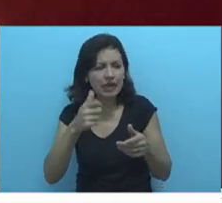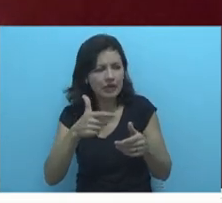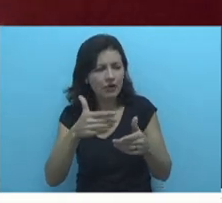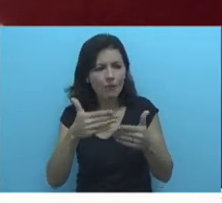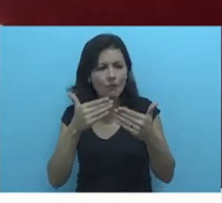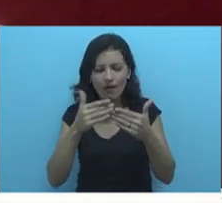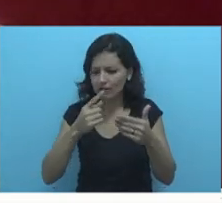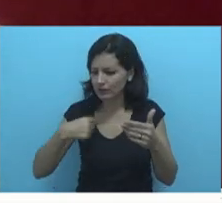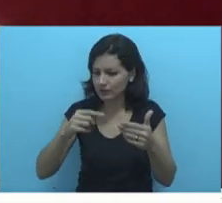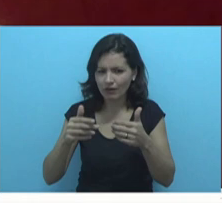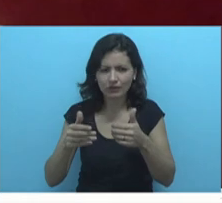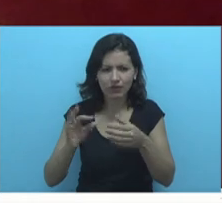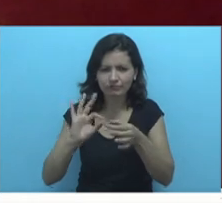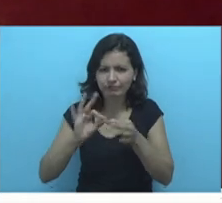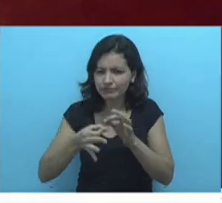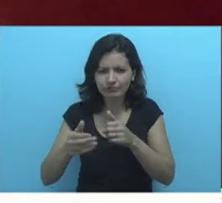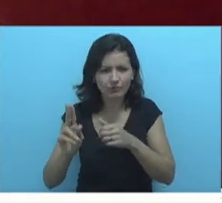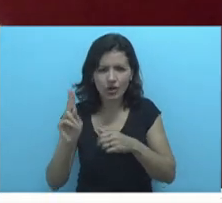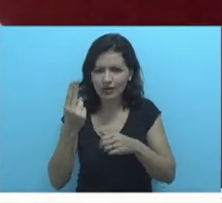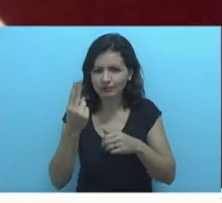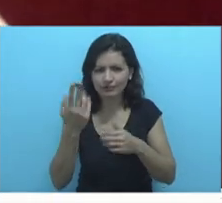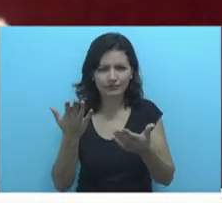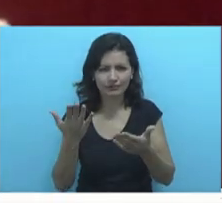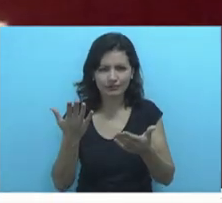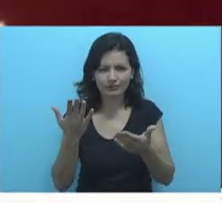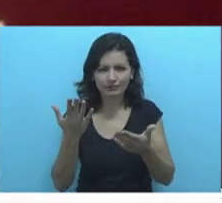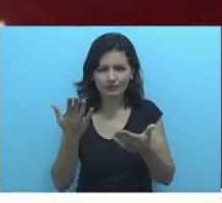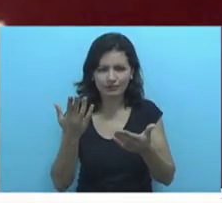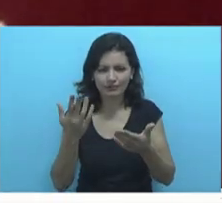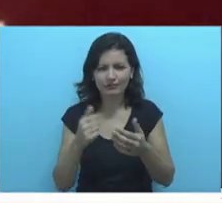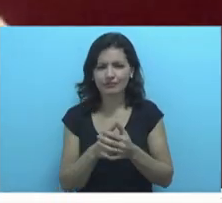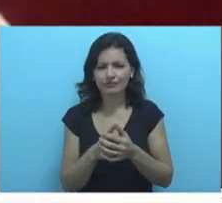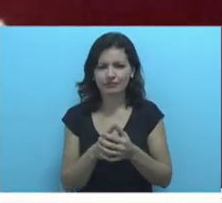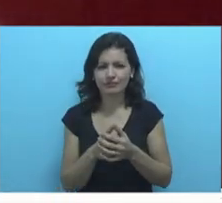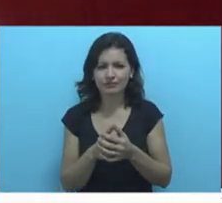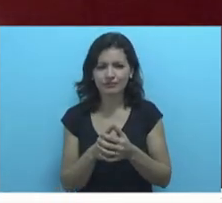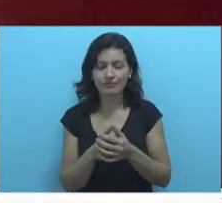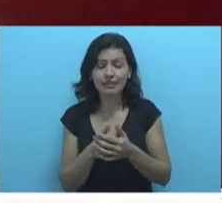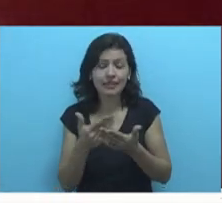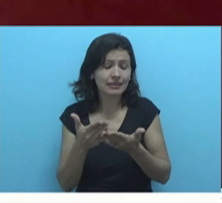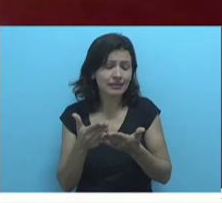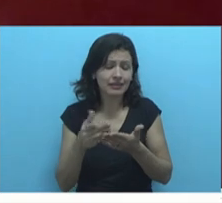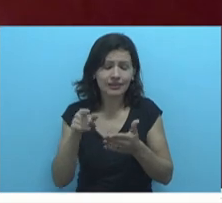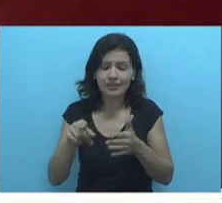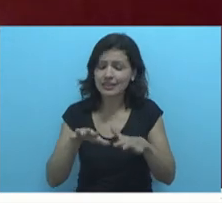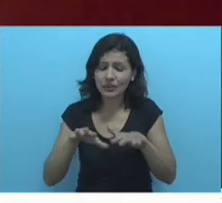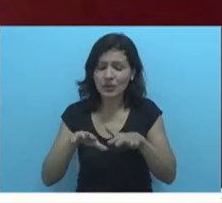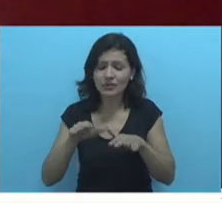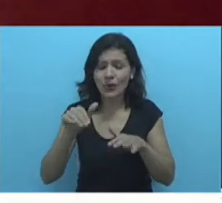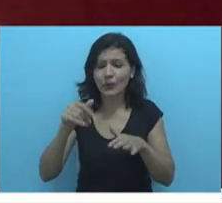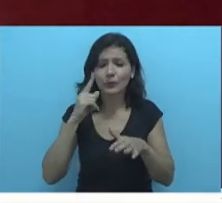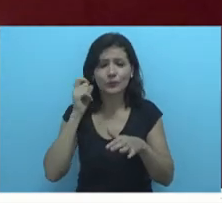llena de ocupaciones, tan planificada. Y es por eso que nos pasó eso con Miguel. Nos rehusamos a creer